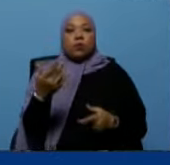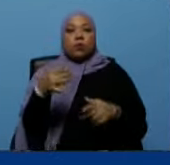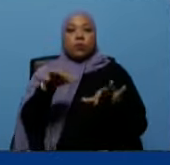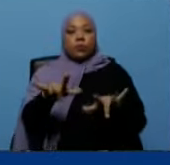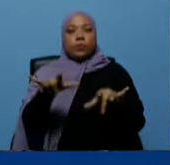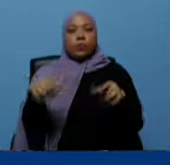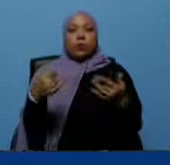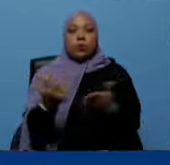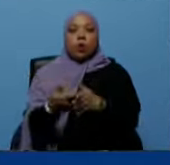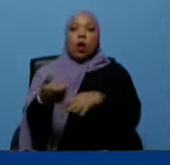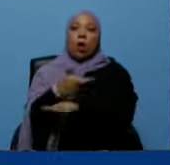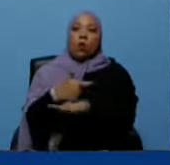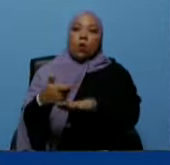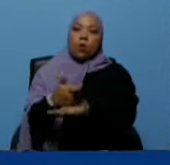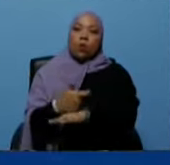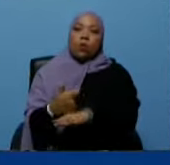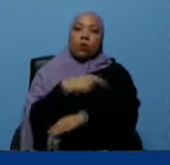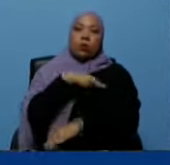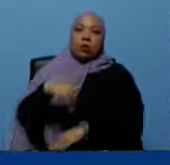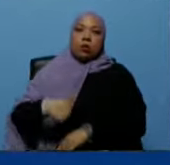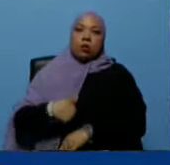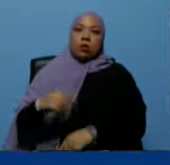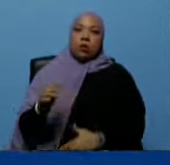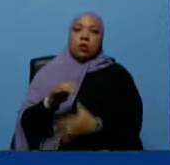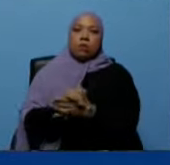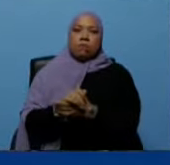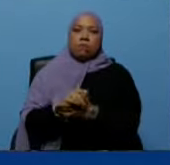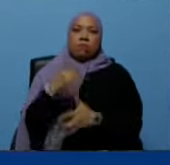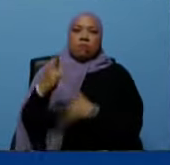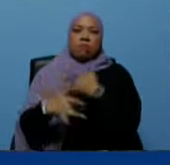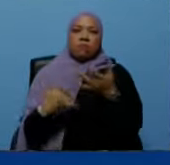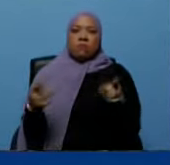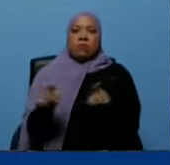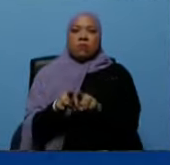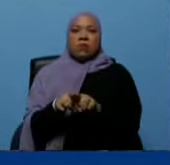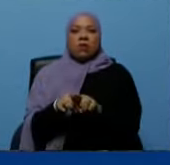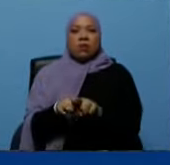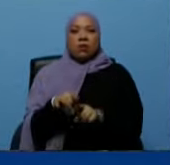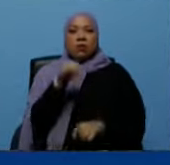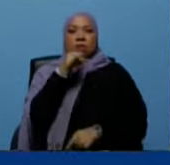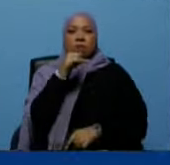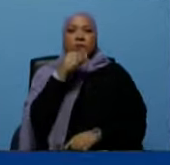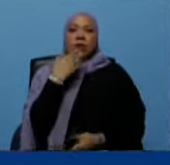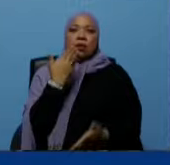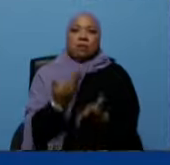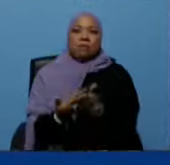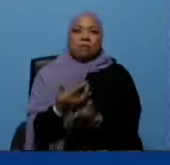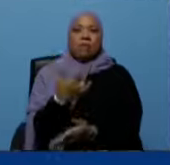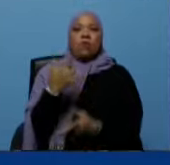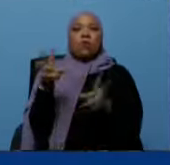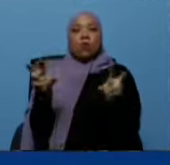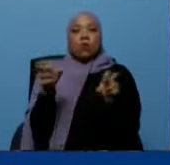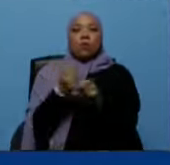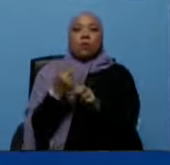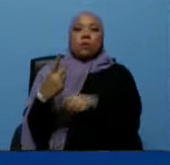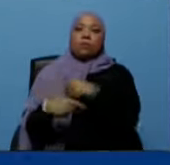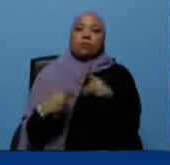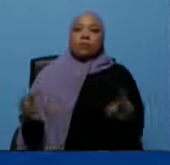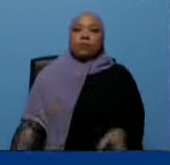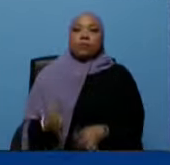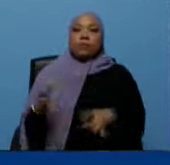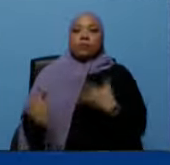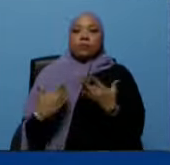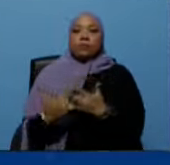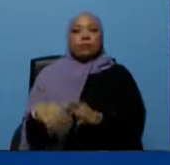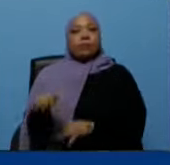secretaria general de gobierno, nuestra compañera Briseida Quiñones. Bueno, le damos las gracias por este nuevo reimpulso